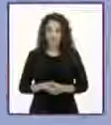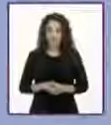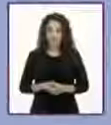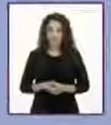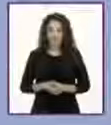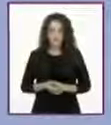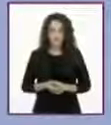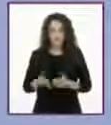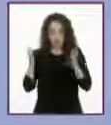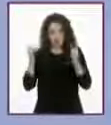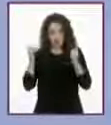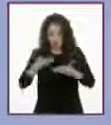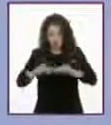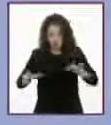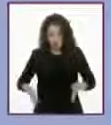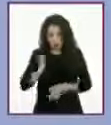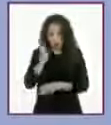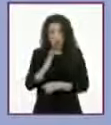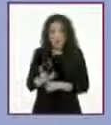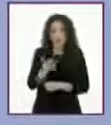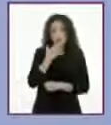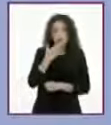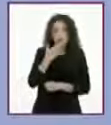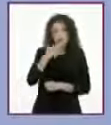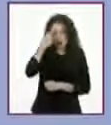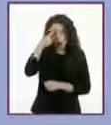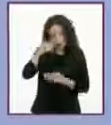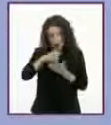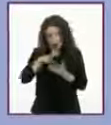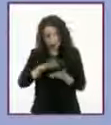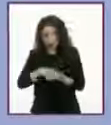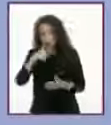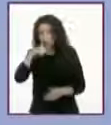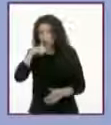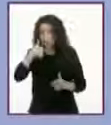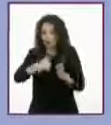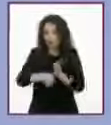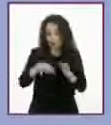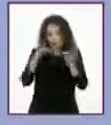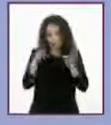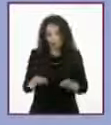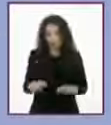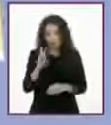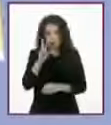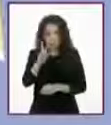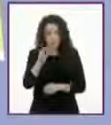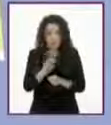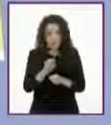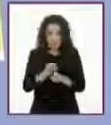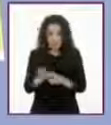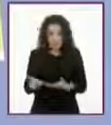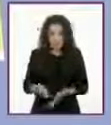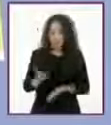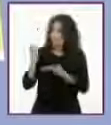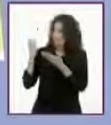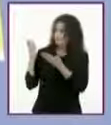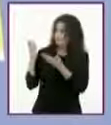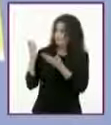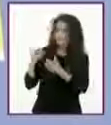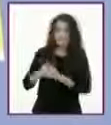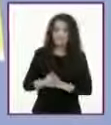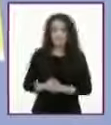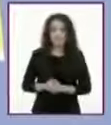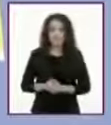Las despedidas que se usan en la actualidad y que pueden incluir en su carta formal son: un atento o